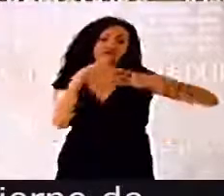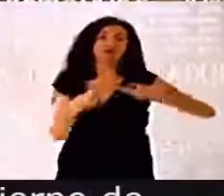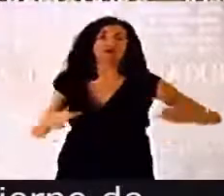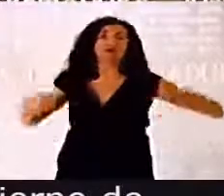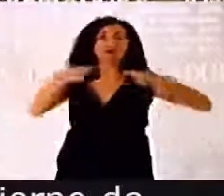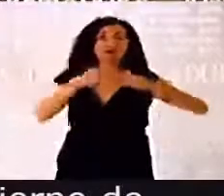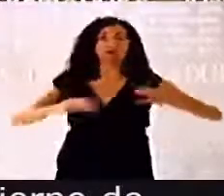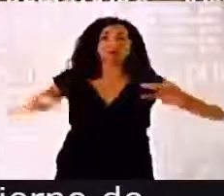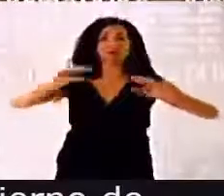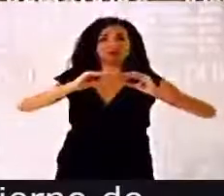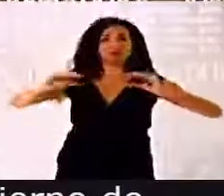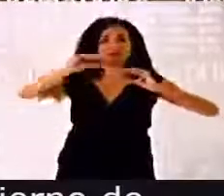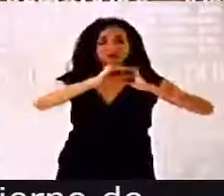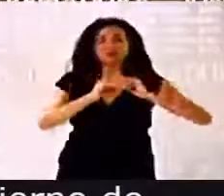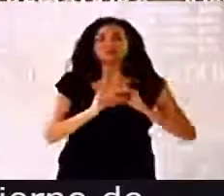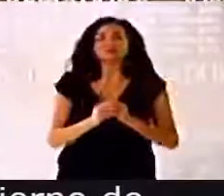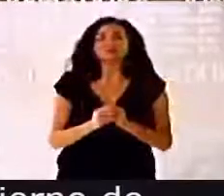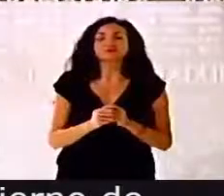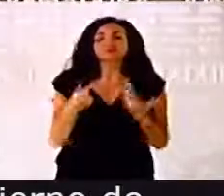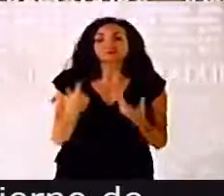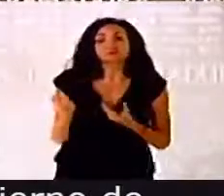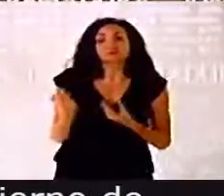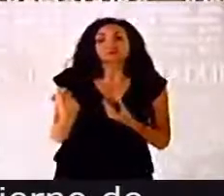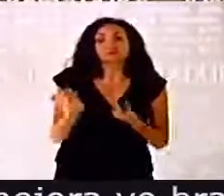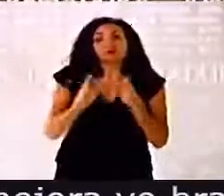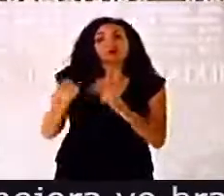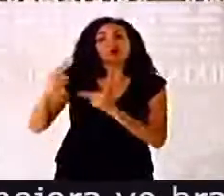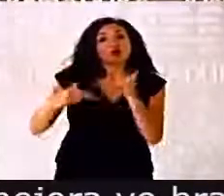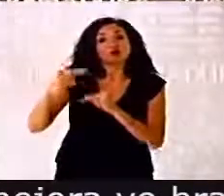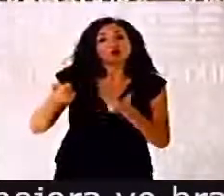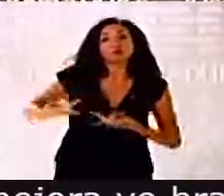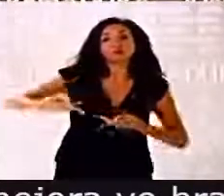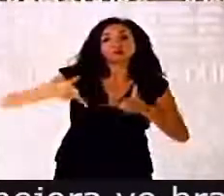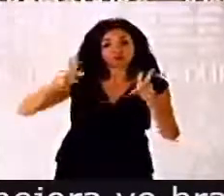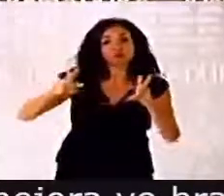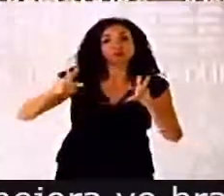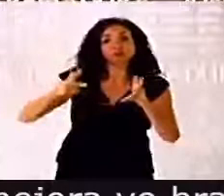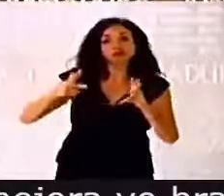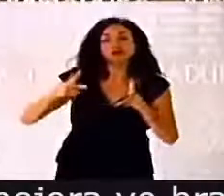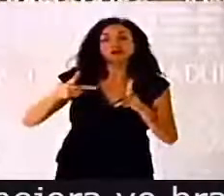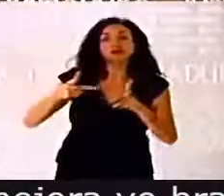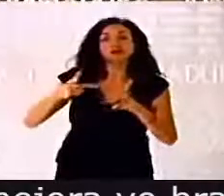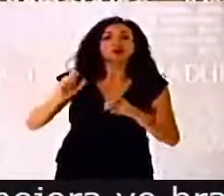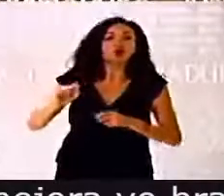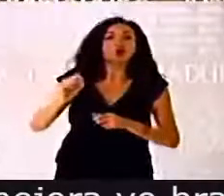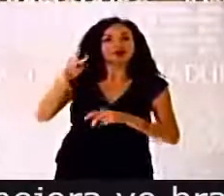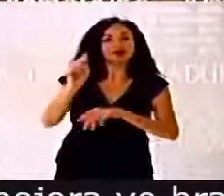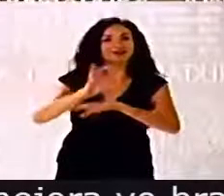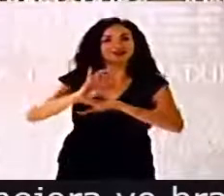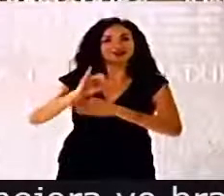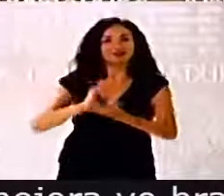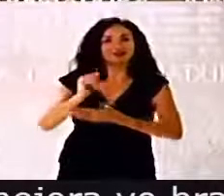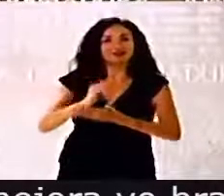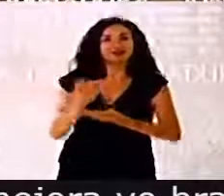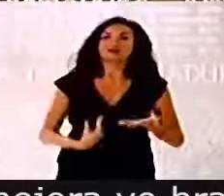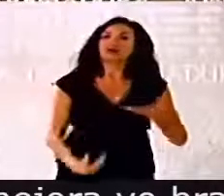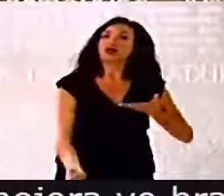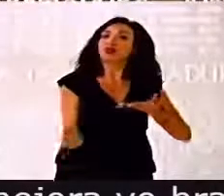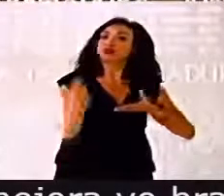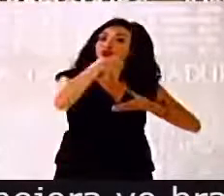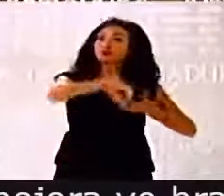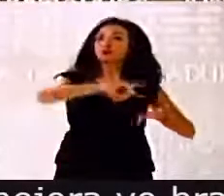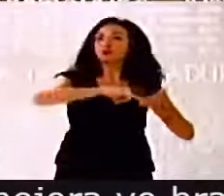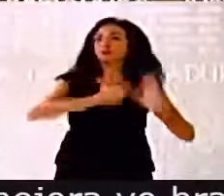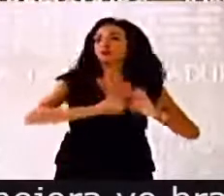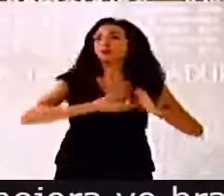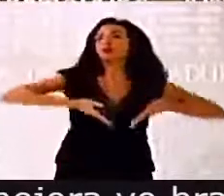Esta mejora y obra que hoy autorizamos a realizar, licitación a la Consejería de Agricultura, forma parte del plan de caminos, como todas las obras de caminos